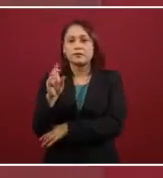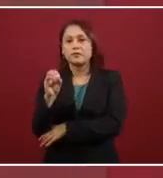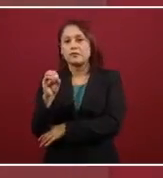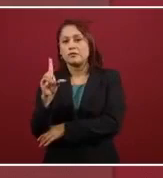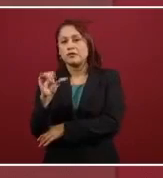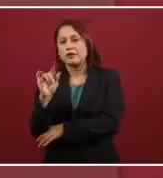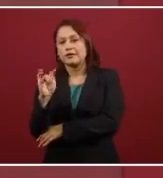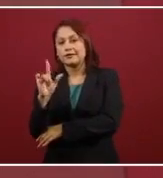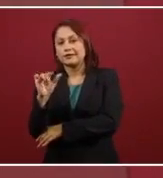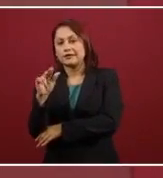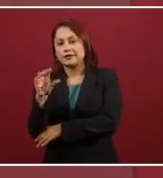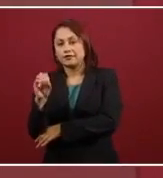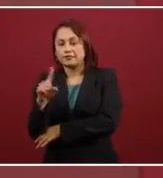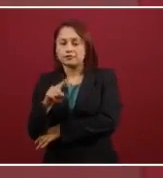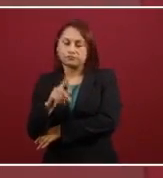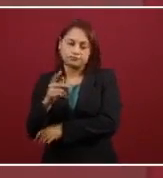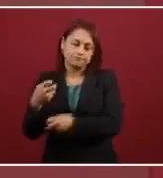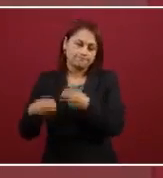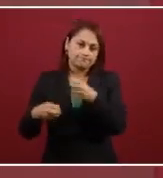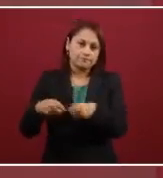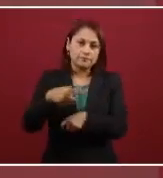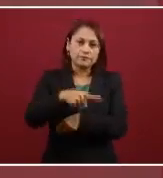en el gobierno de Calderón,